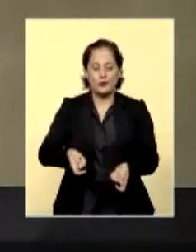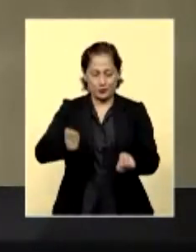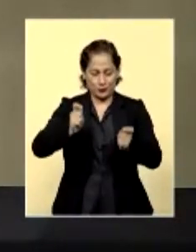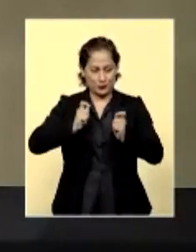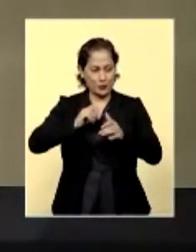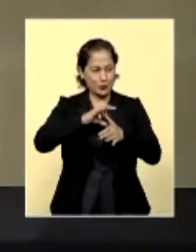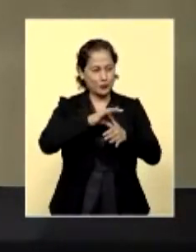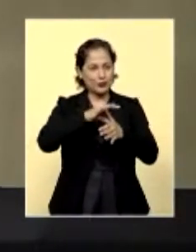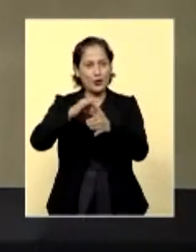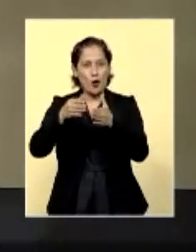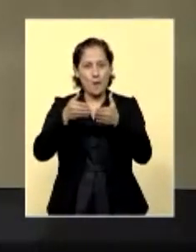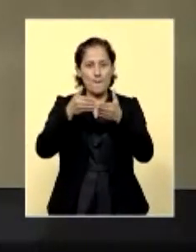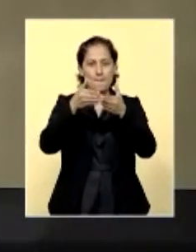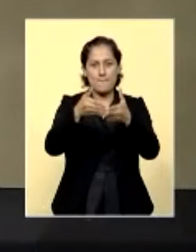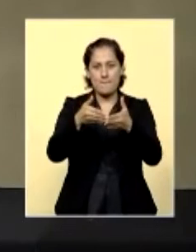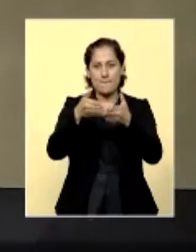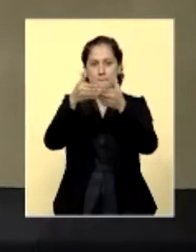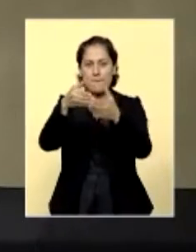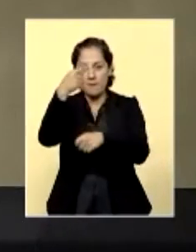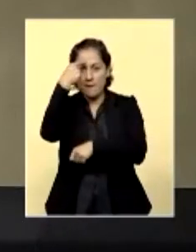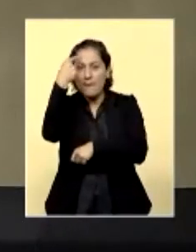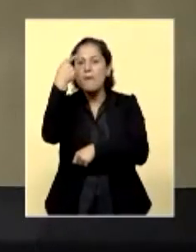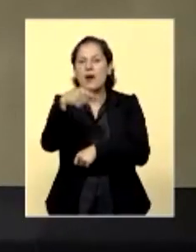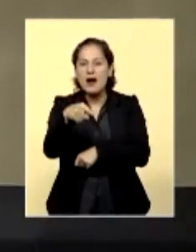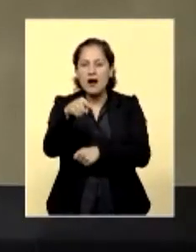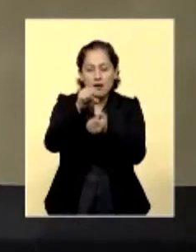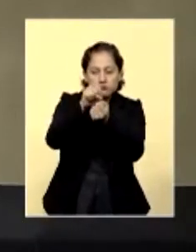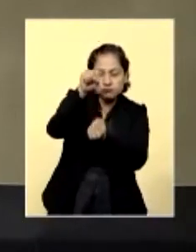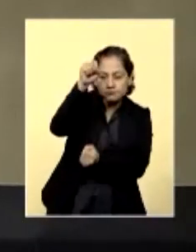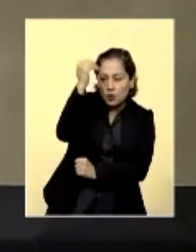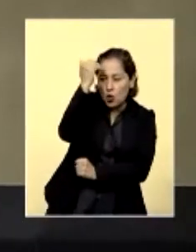conhecer. Para conocer. Y ayudar. Y ayudar.